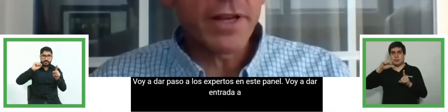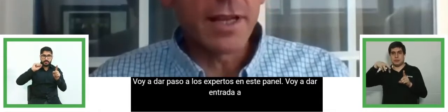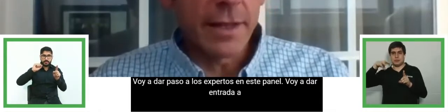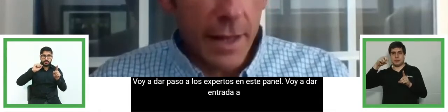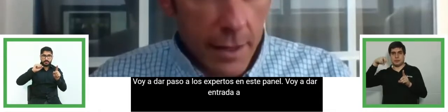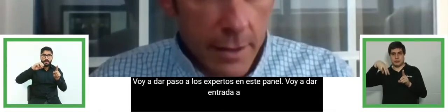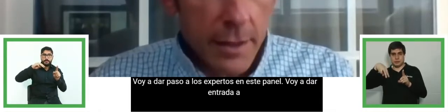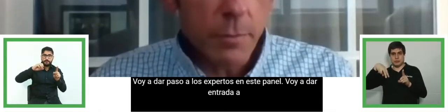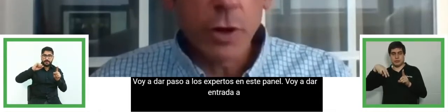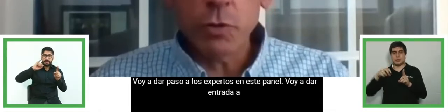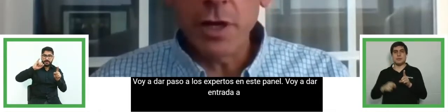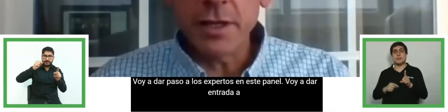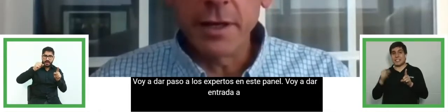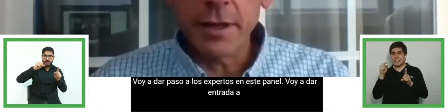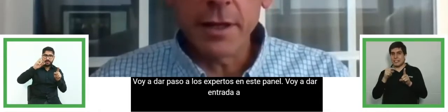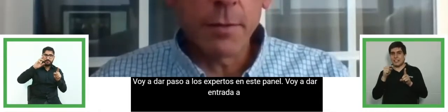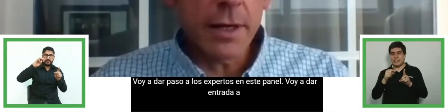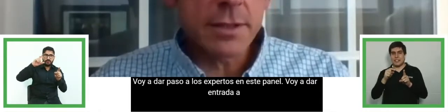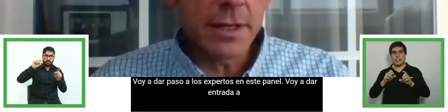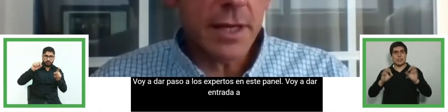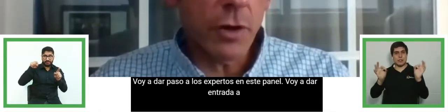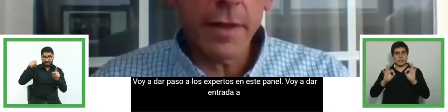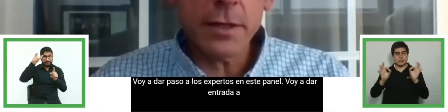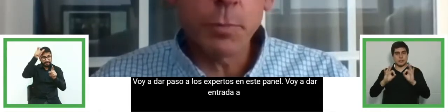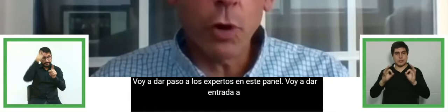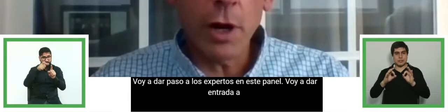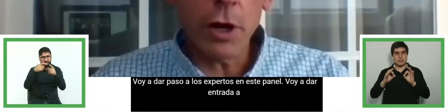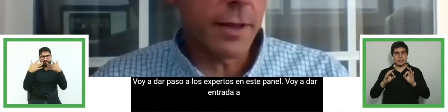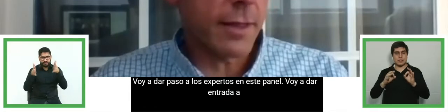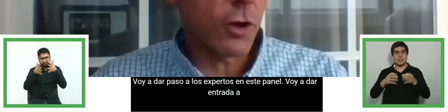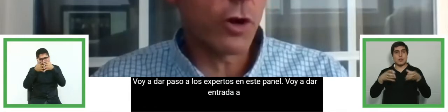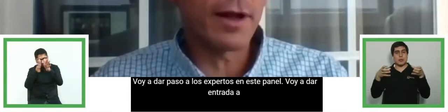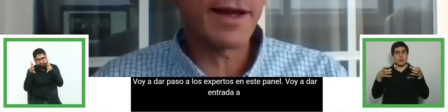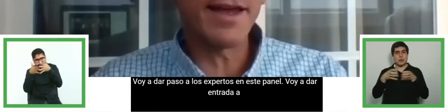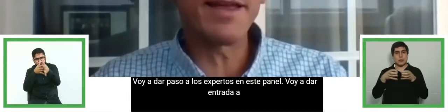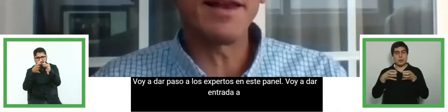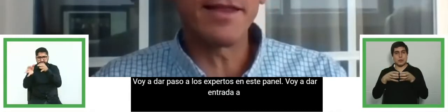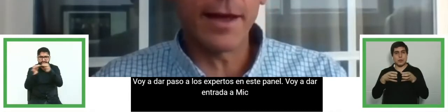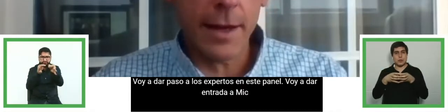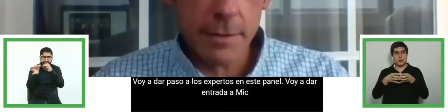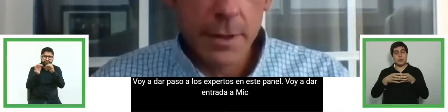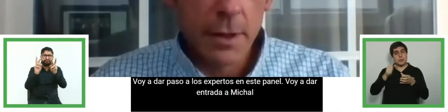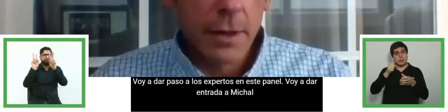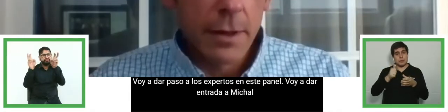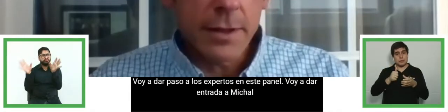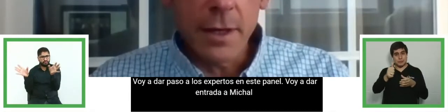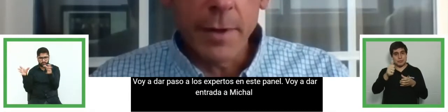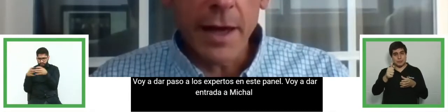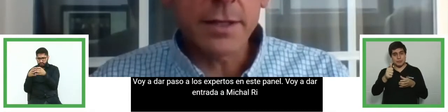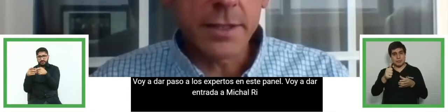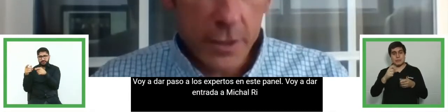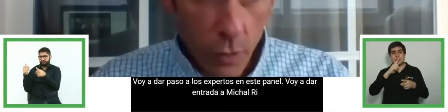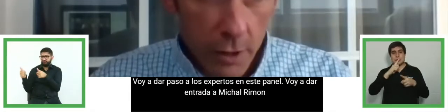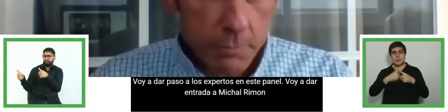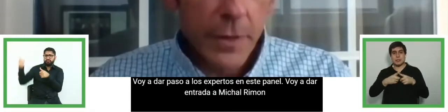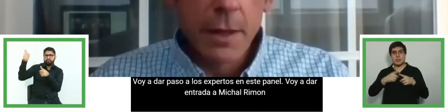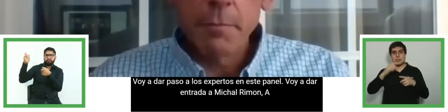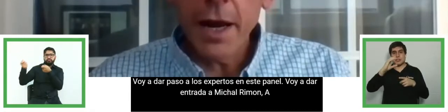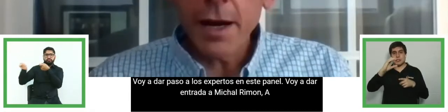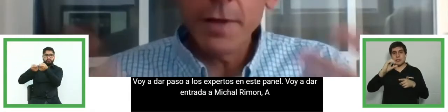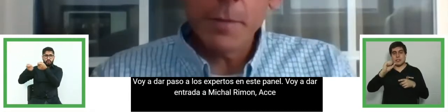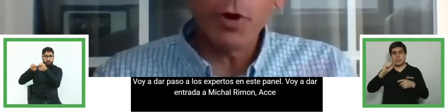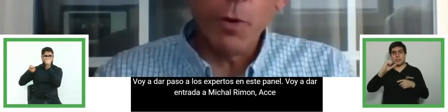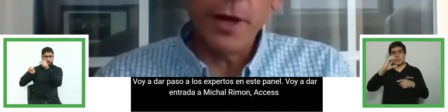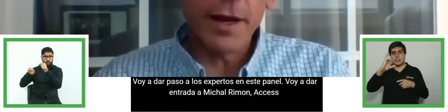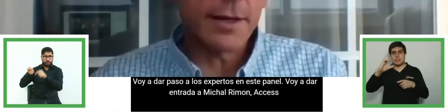que nos va a presentar las iniciativas desarrolladas por la organización que ella lidera, que se llama Access Israel,